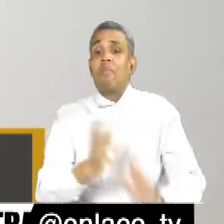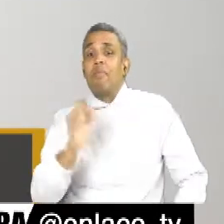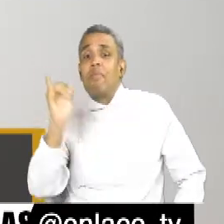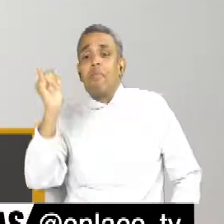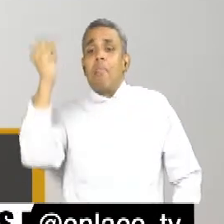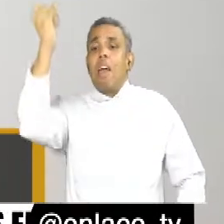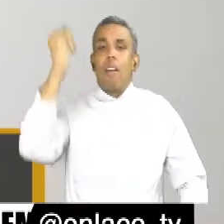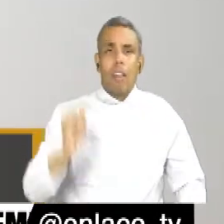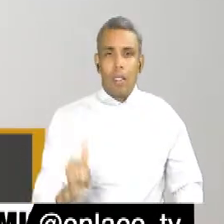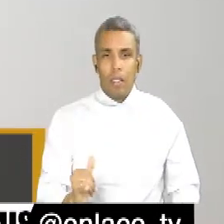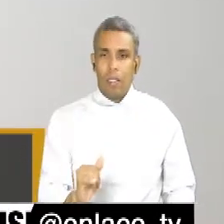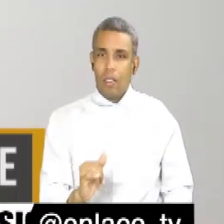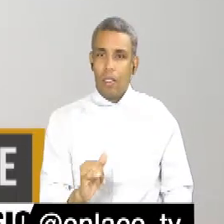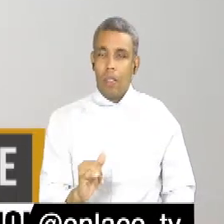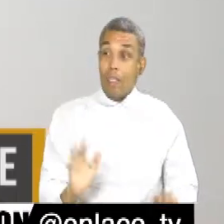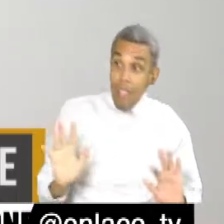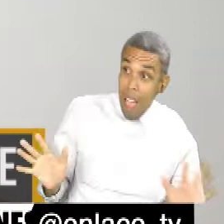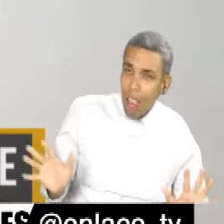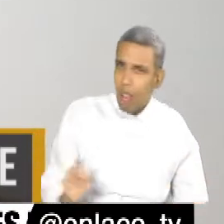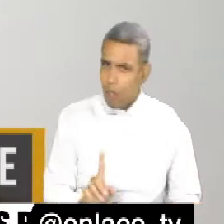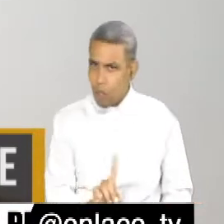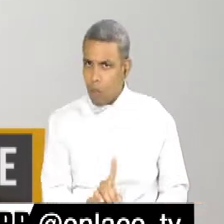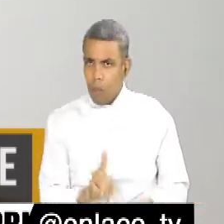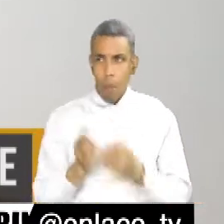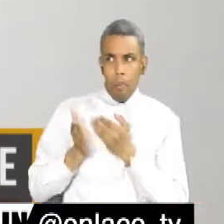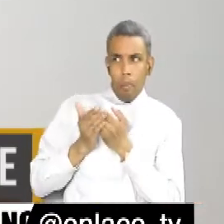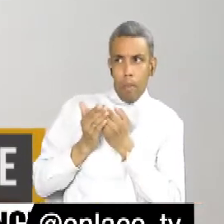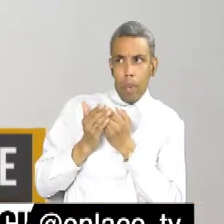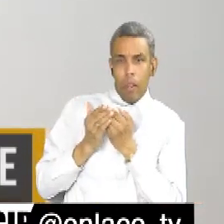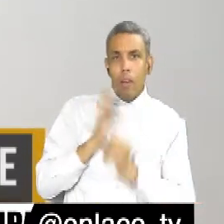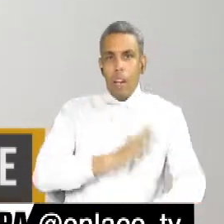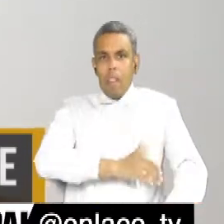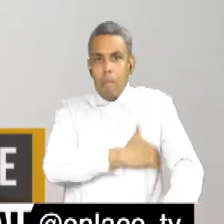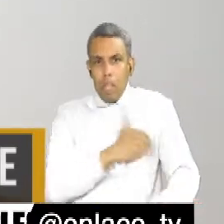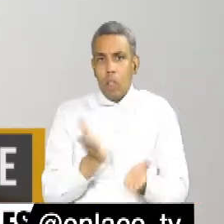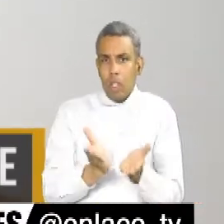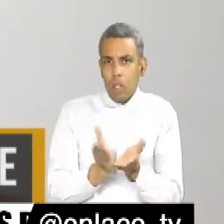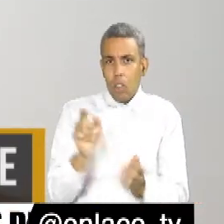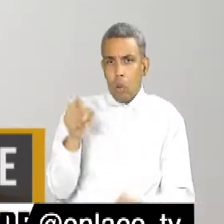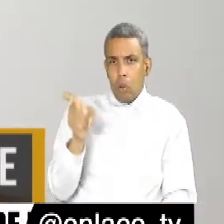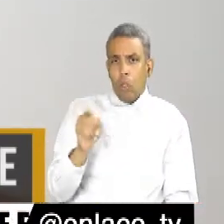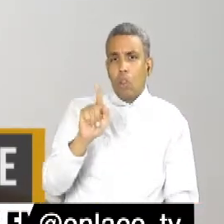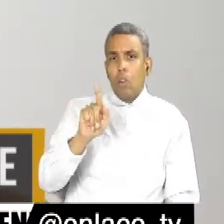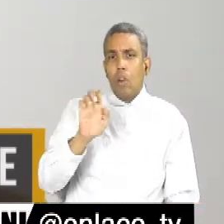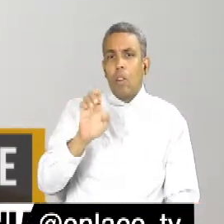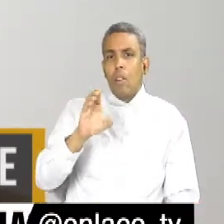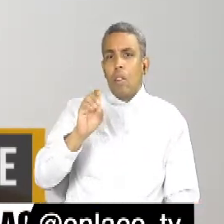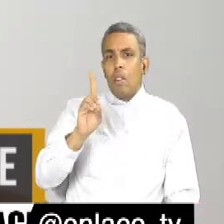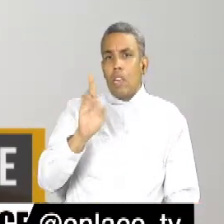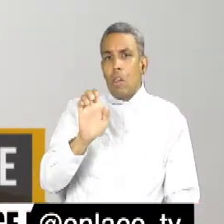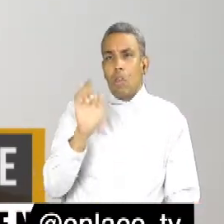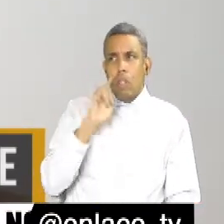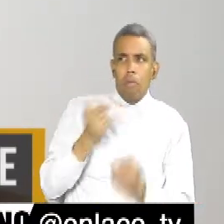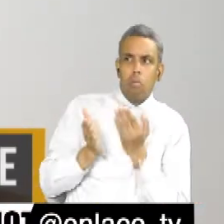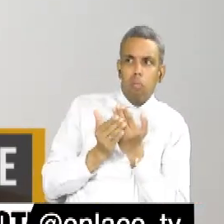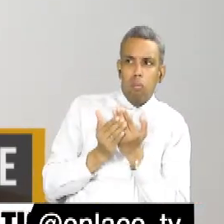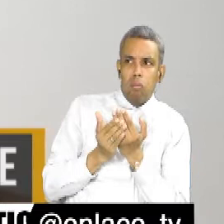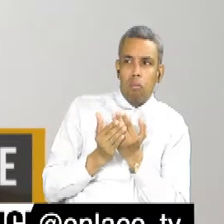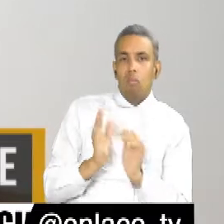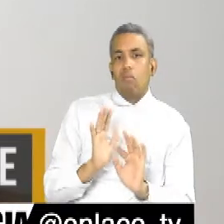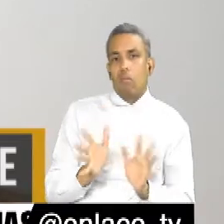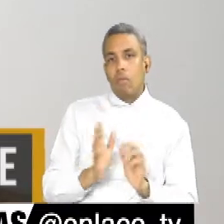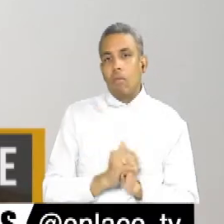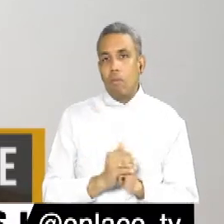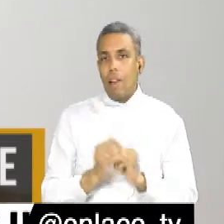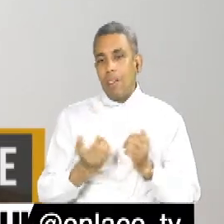que a la hora que se levante el paro por parte de FECODE y el Ministerio de Educación Nacional, pues entraríamos a hacer un planteamiento del nuevo calendario